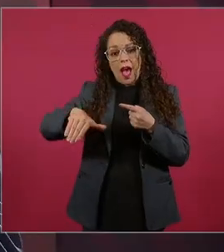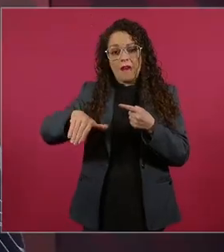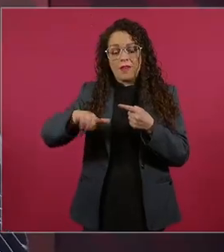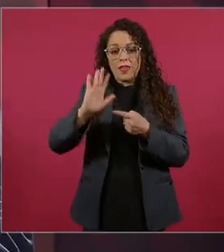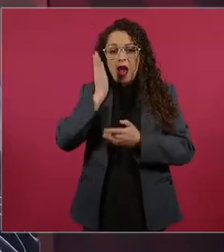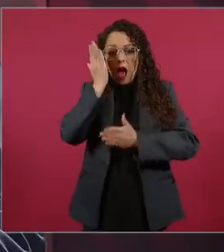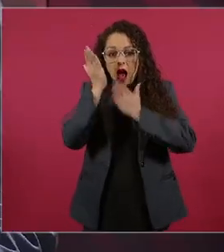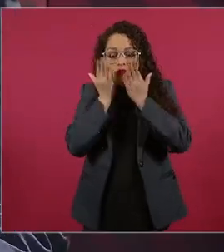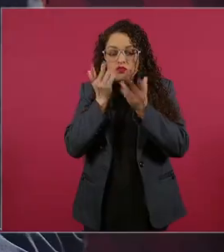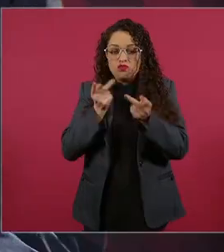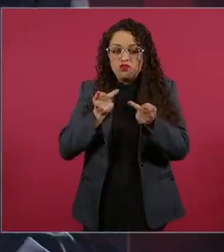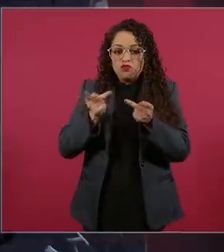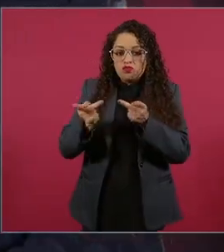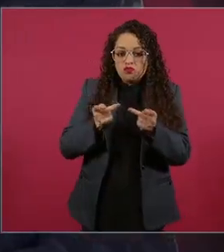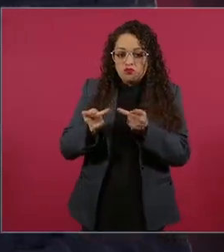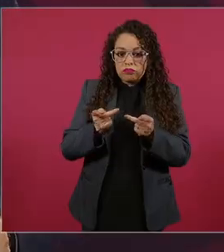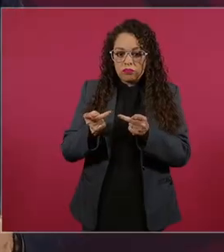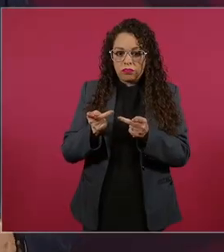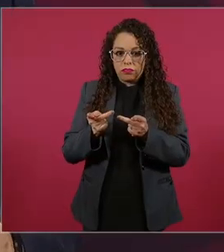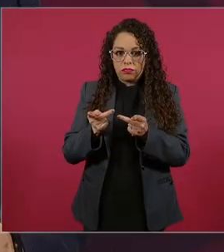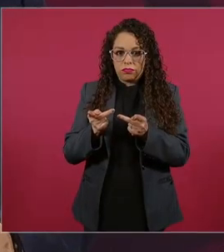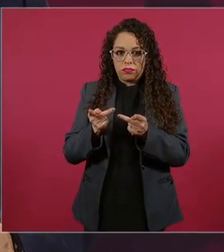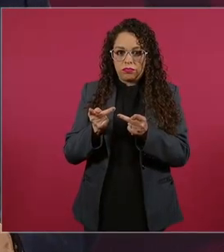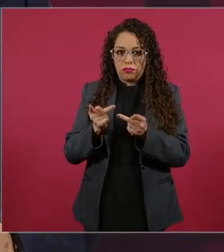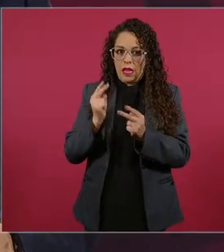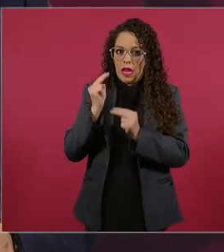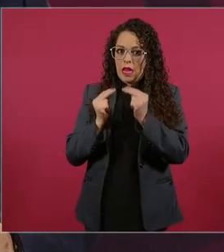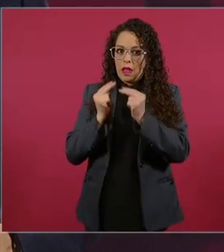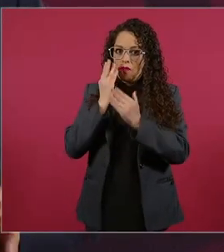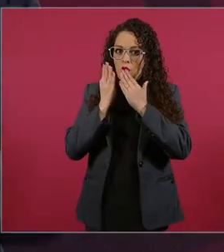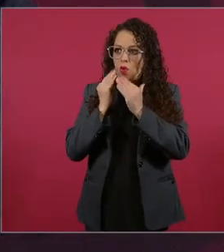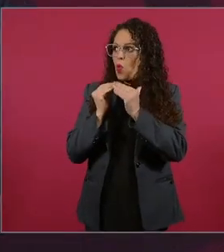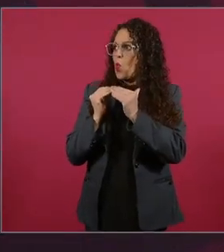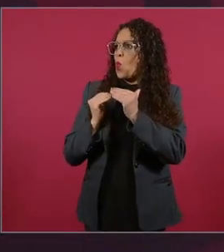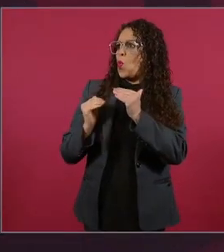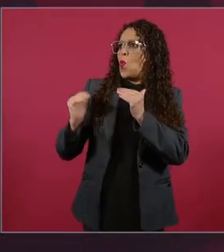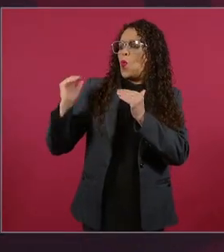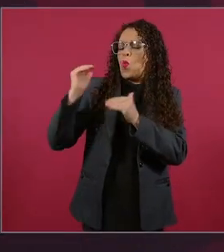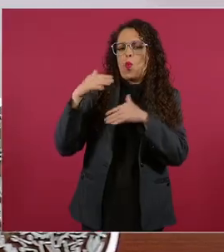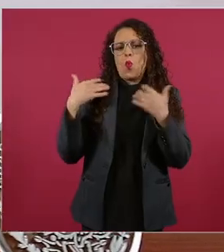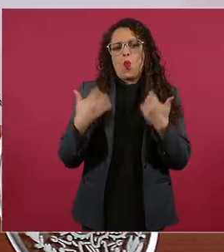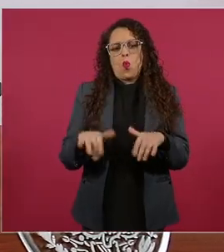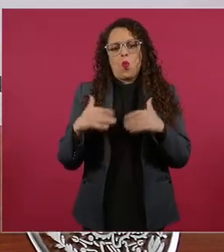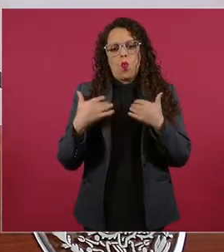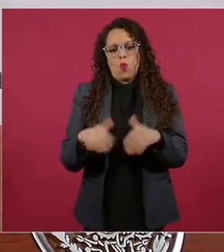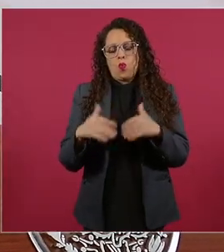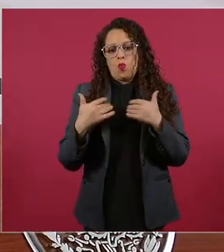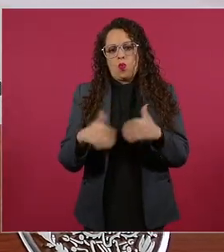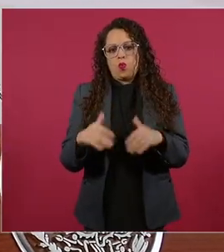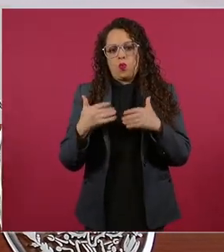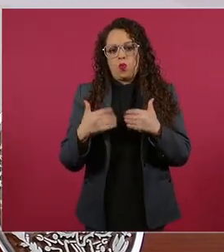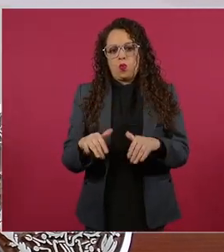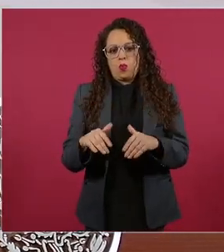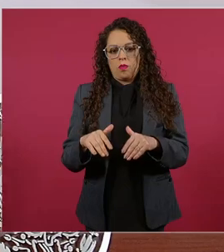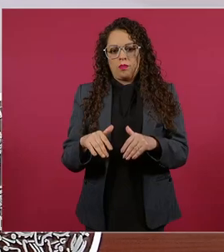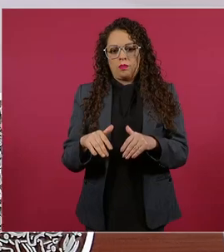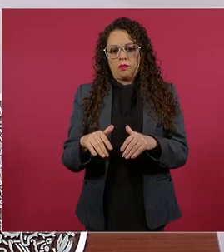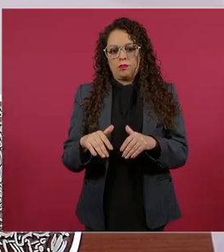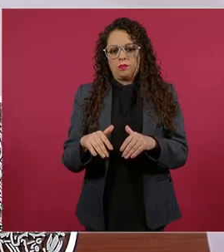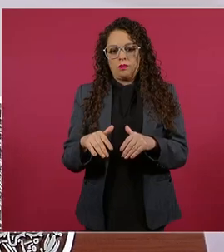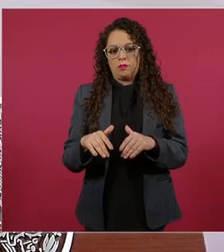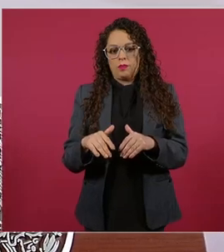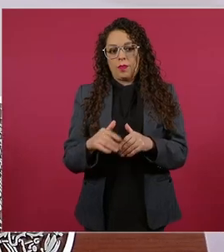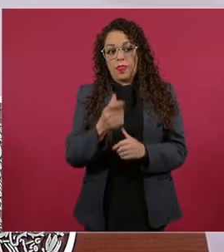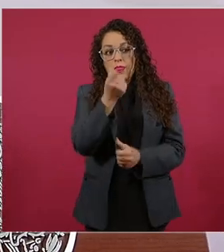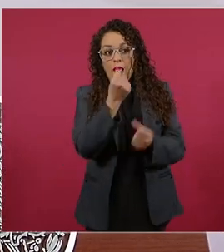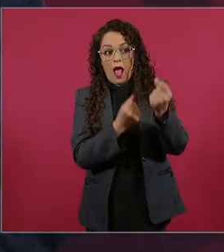tiene muy buen nivel académico, pero lo otro que les falta a algunos,